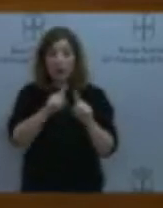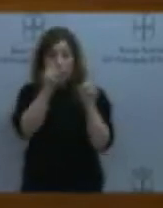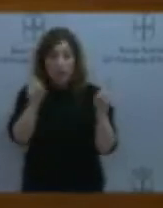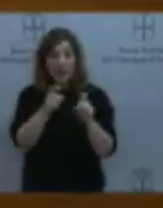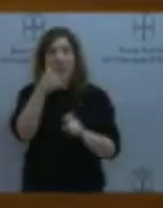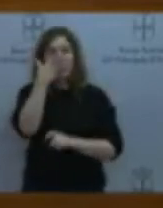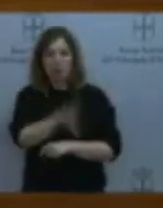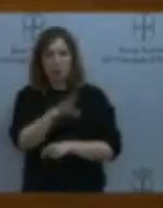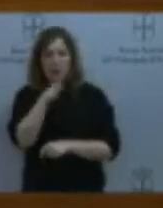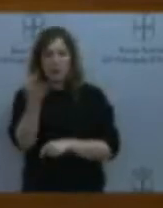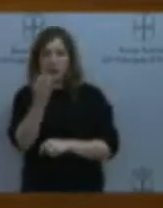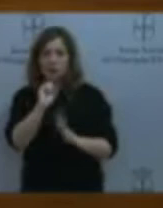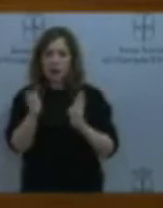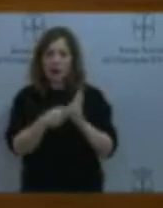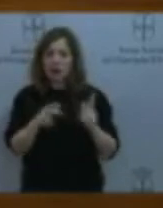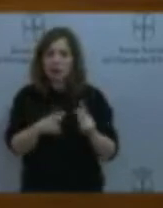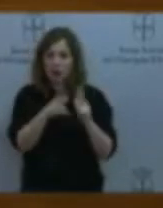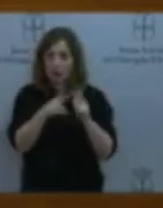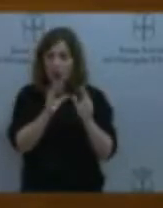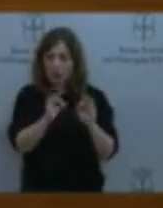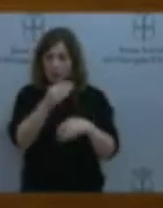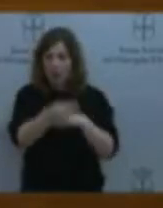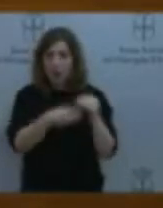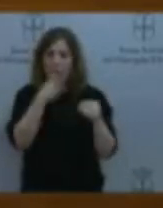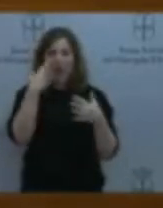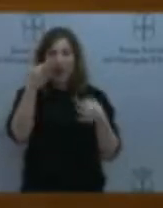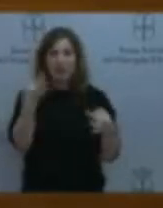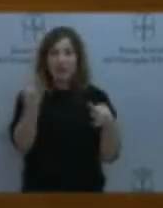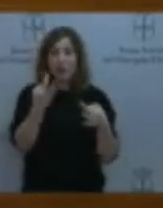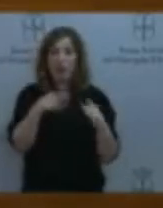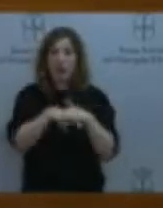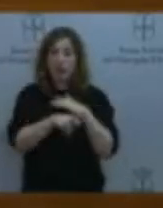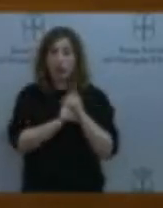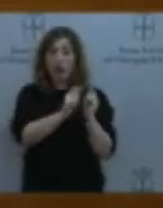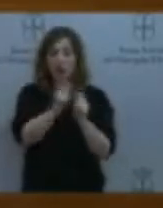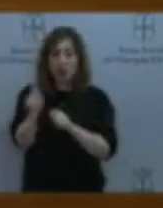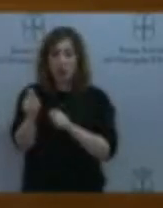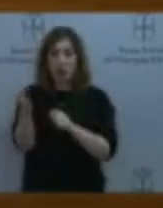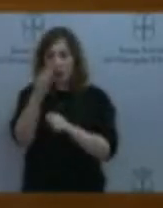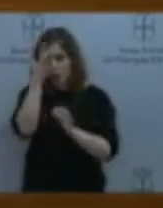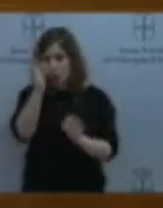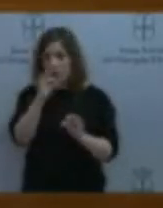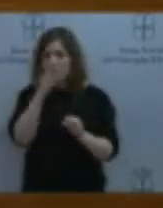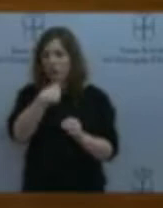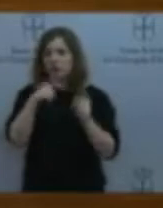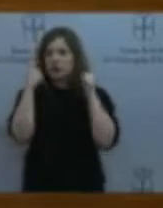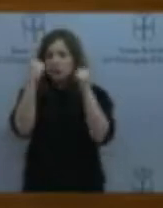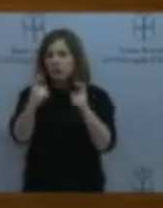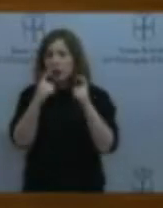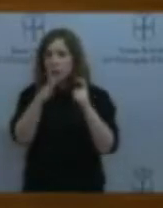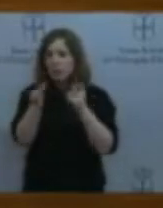cláusulas sociales para garantizar que la asignación de recursos sea la idónea. Usted me dice, hacemos un esfuerzo por reparar